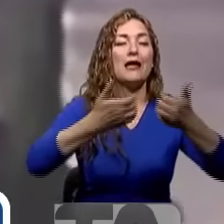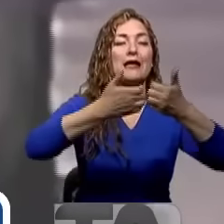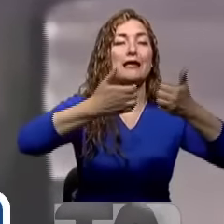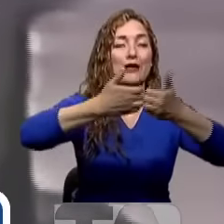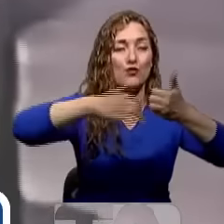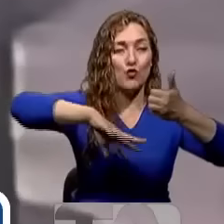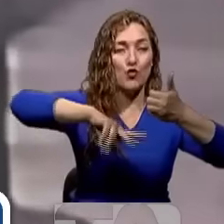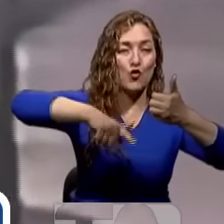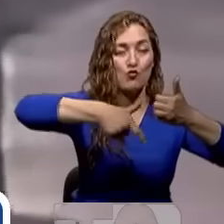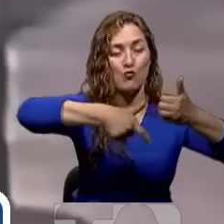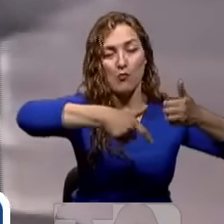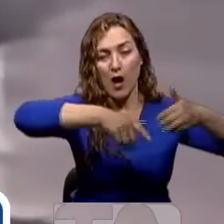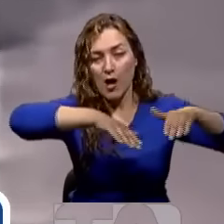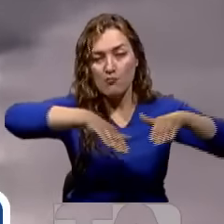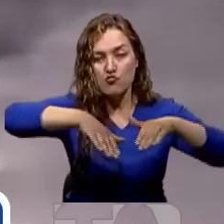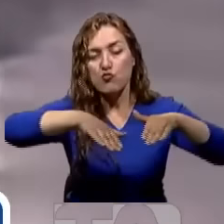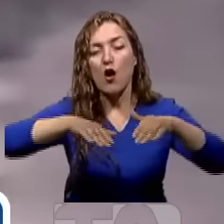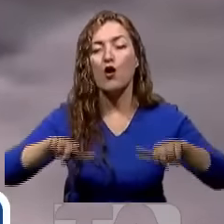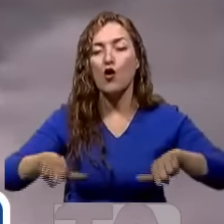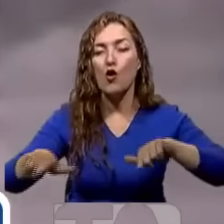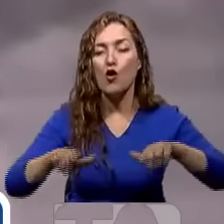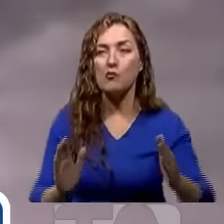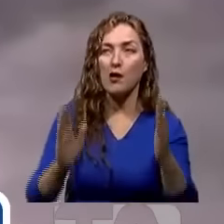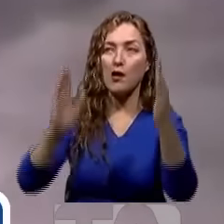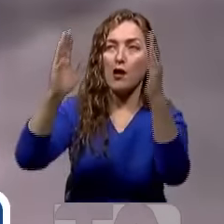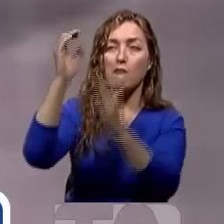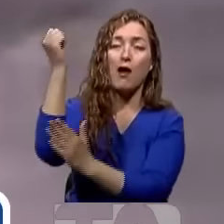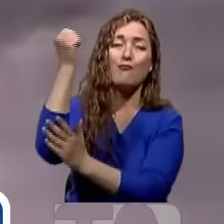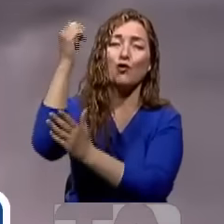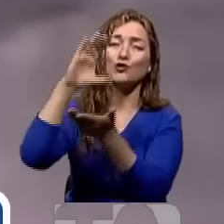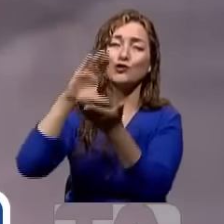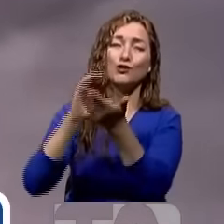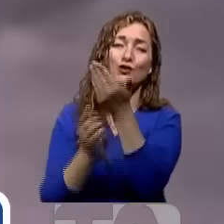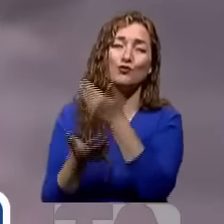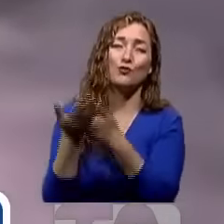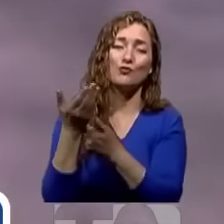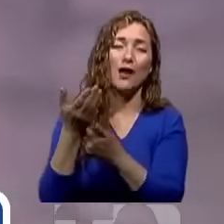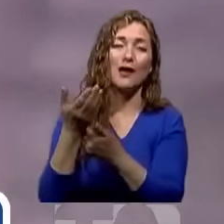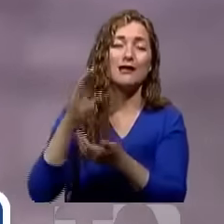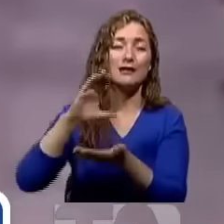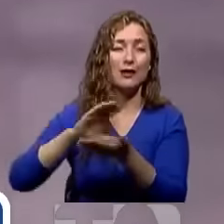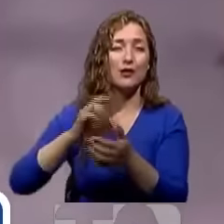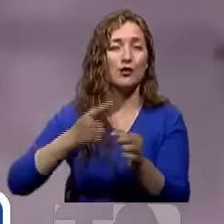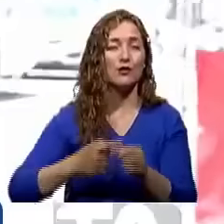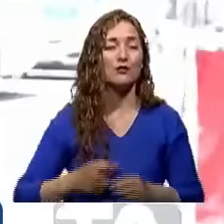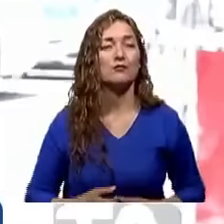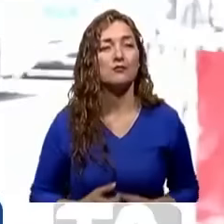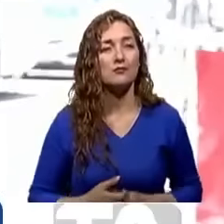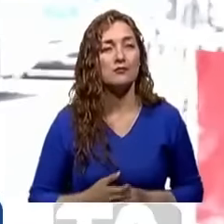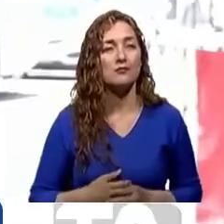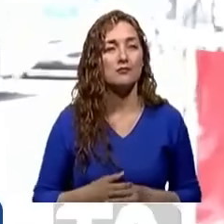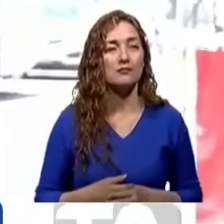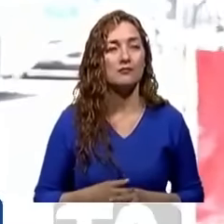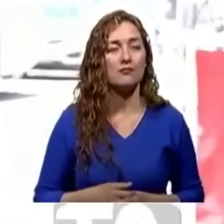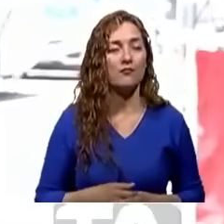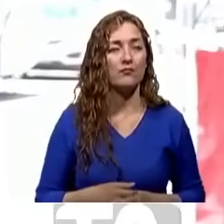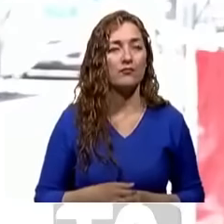fueron robados y aseguran que están ubicados en un reconocido centro comercial del centro de la capital.